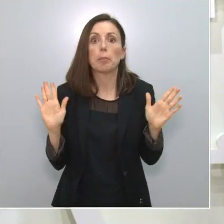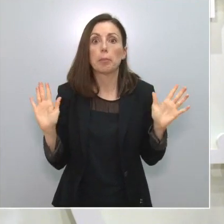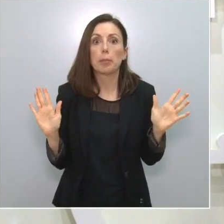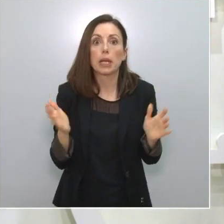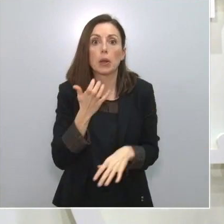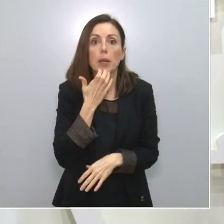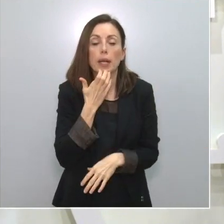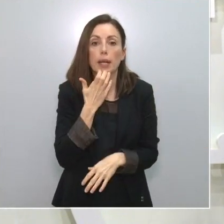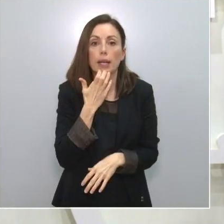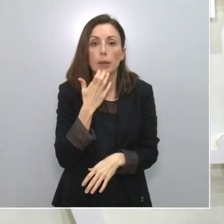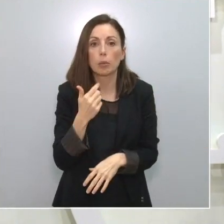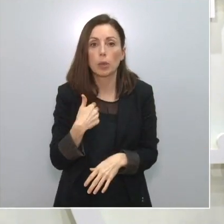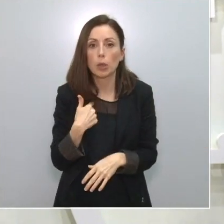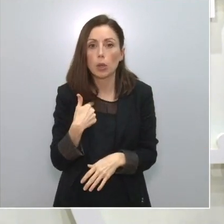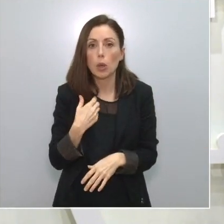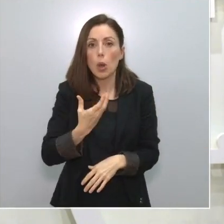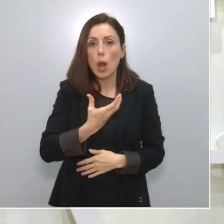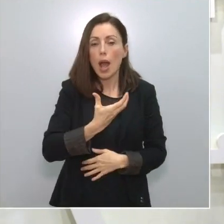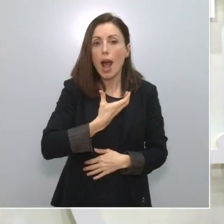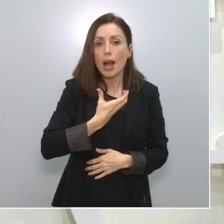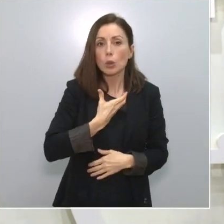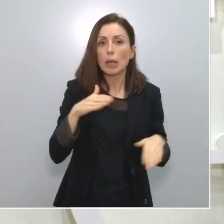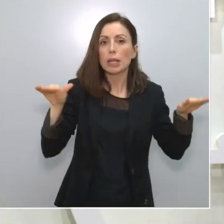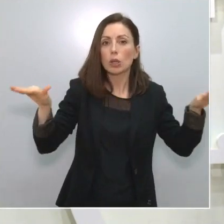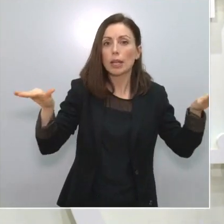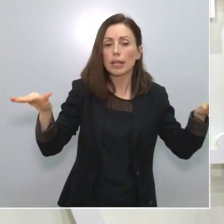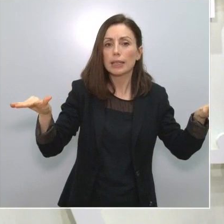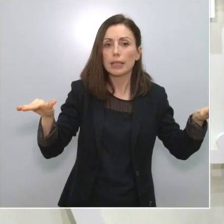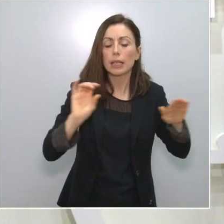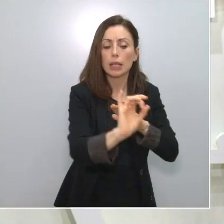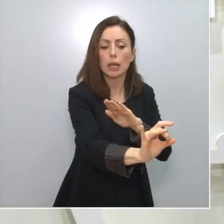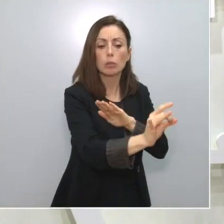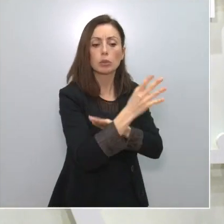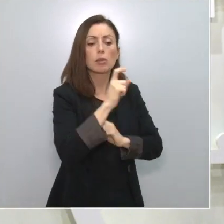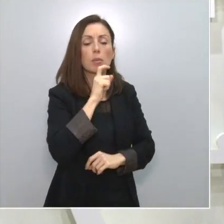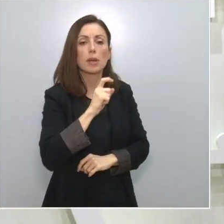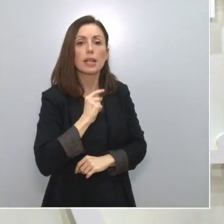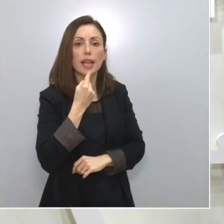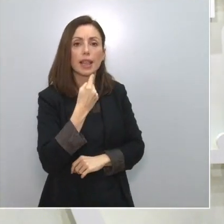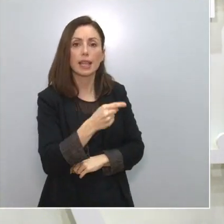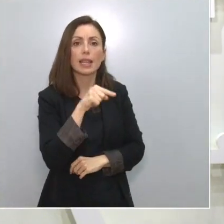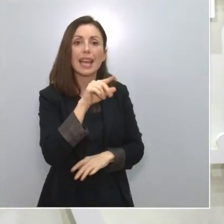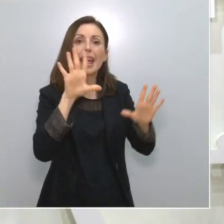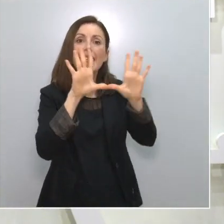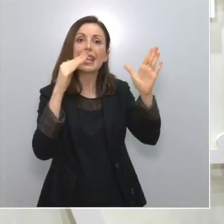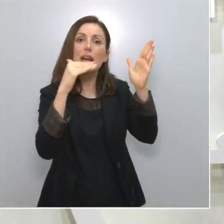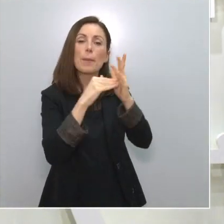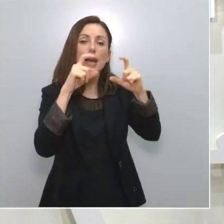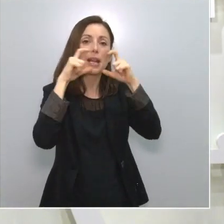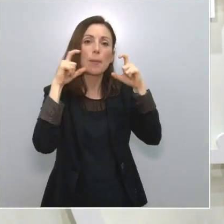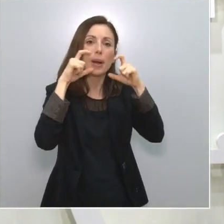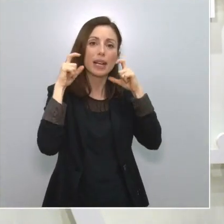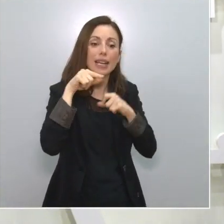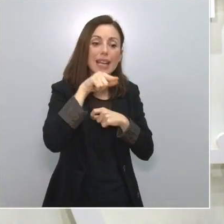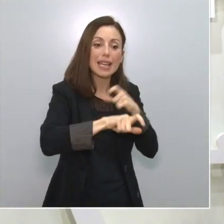poner un ejemplo, tengo un reporte del Ayuntamiento de Alcantarilla en el que van a destinar 10.000 mascarillas para una